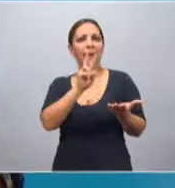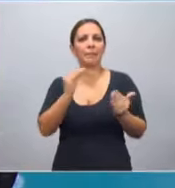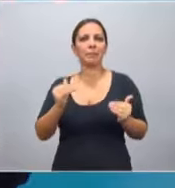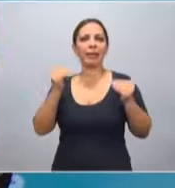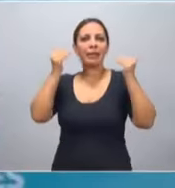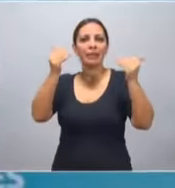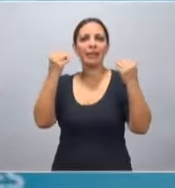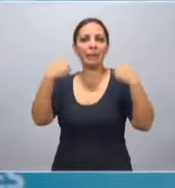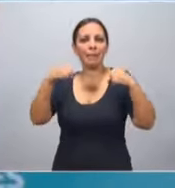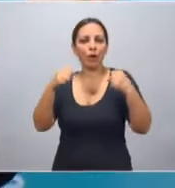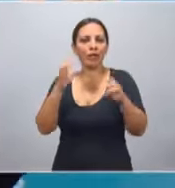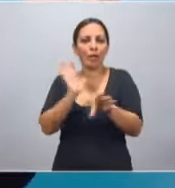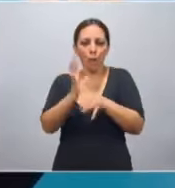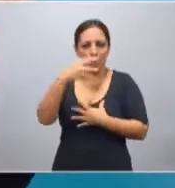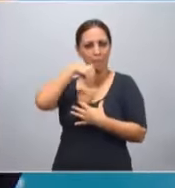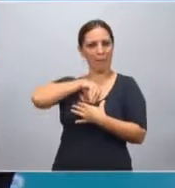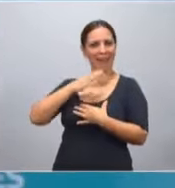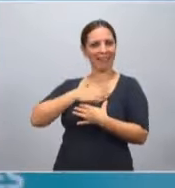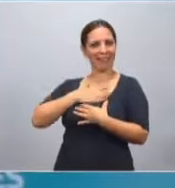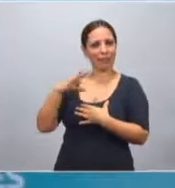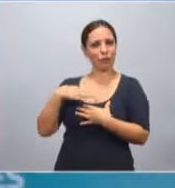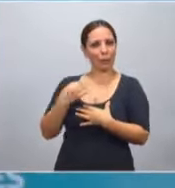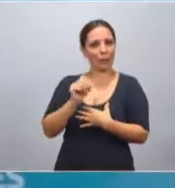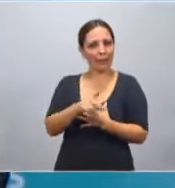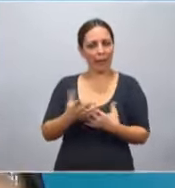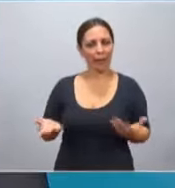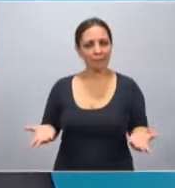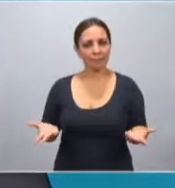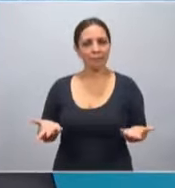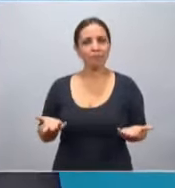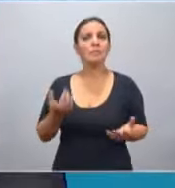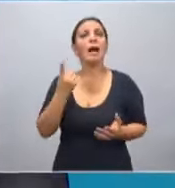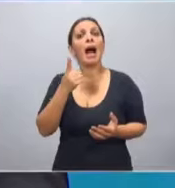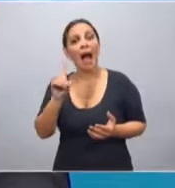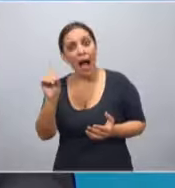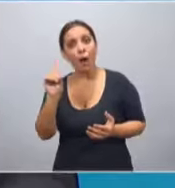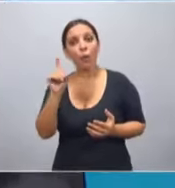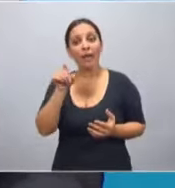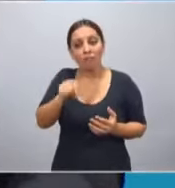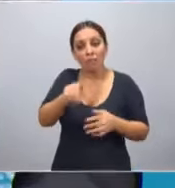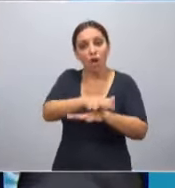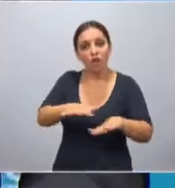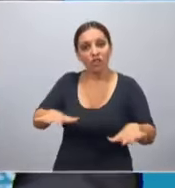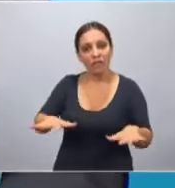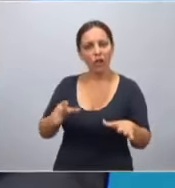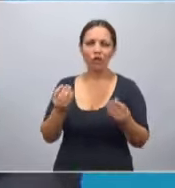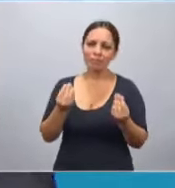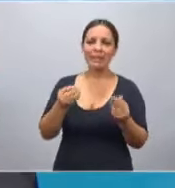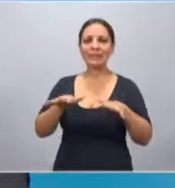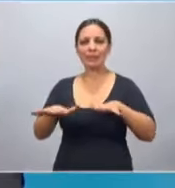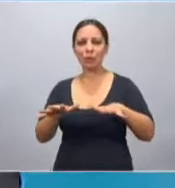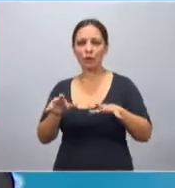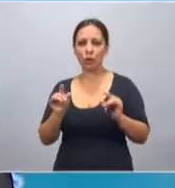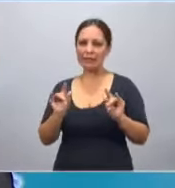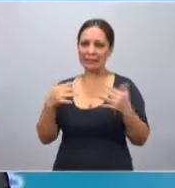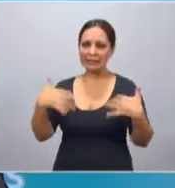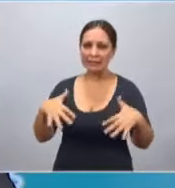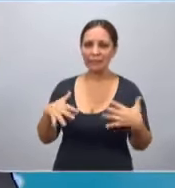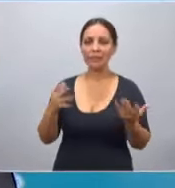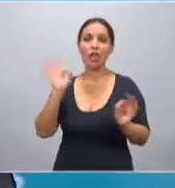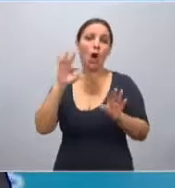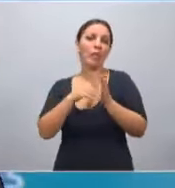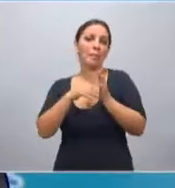una parte de su vida aú Cuando en sus en sus condiciones económicas o las condiciones